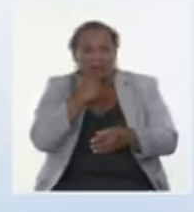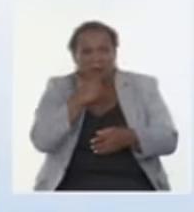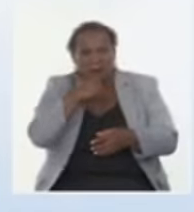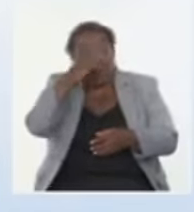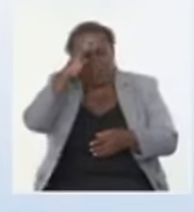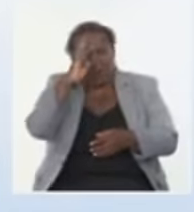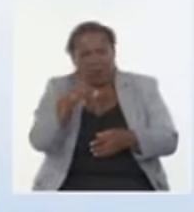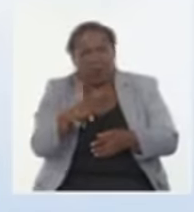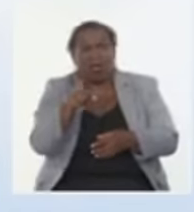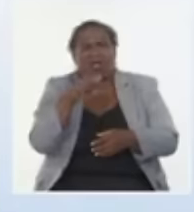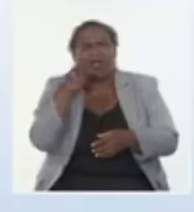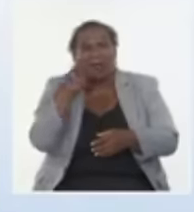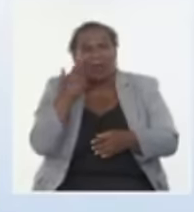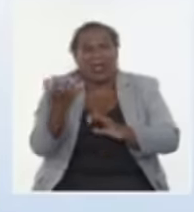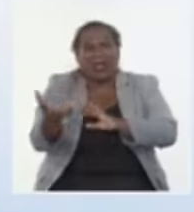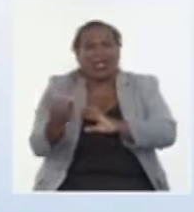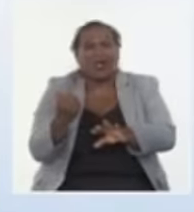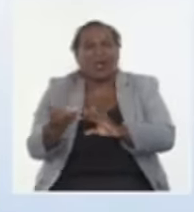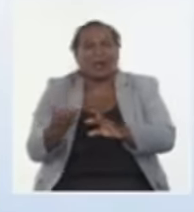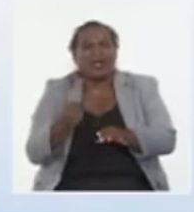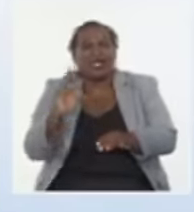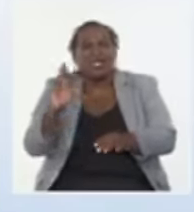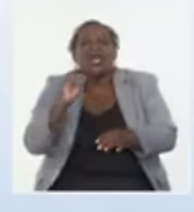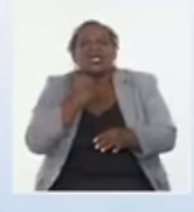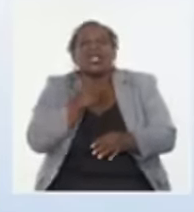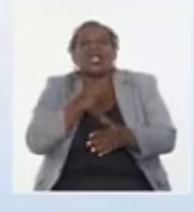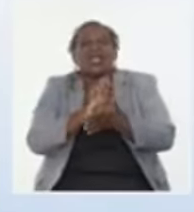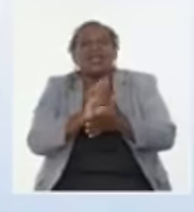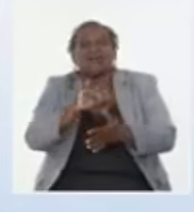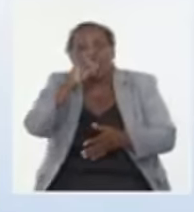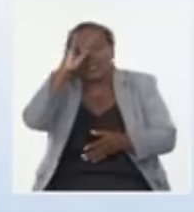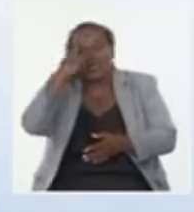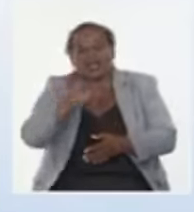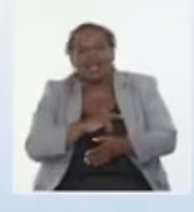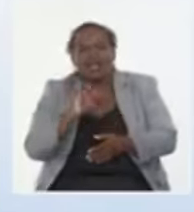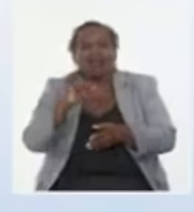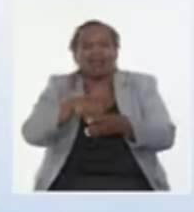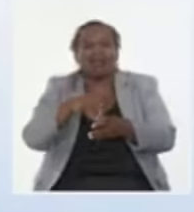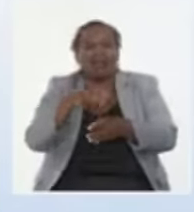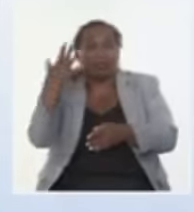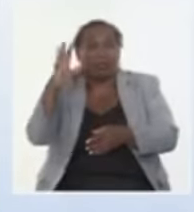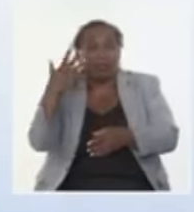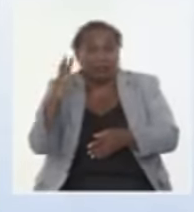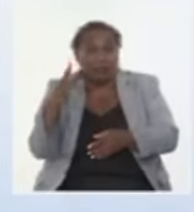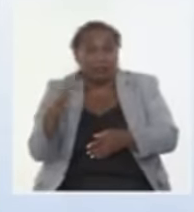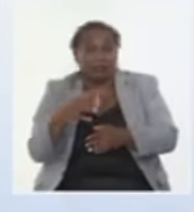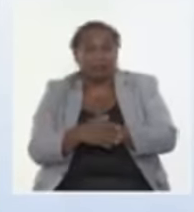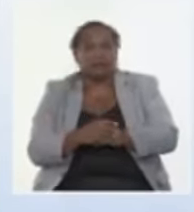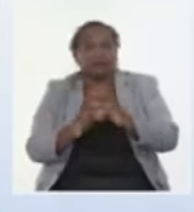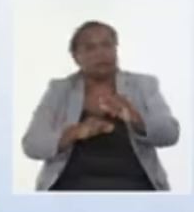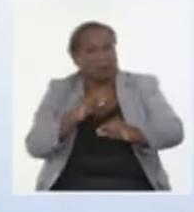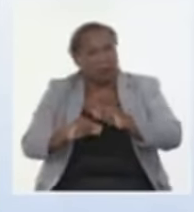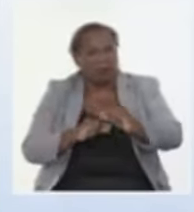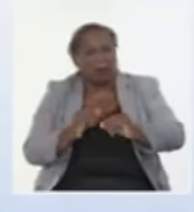recuperando remesas, vamos a ir ampliando la inversión extranjera, vamos a ir incrementando las exportaciones.